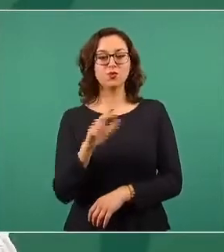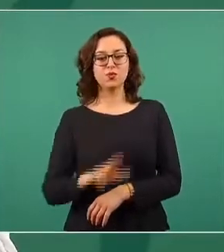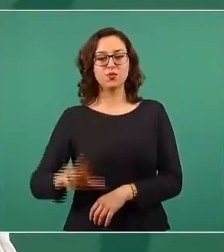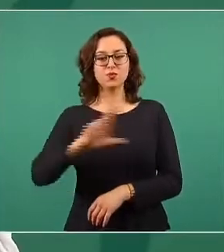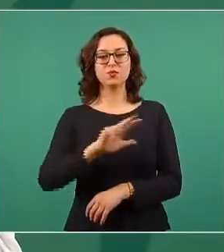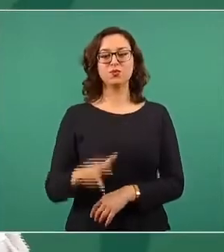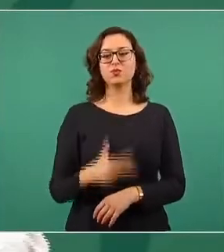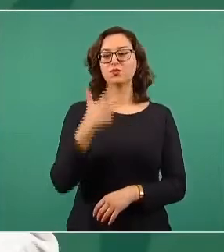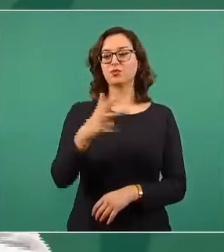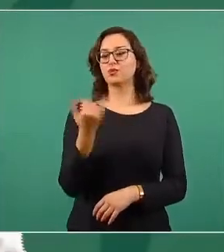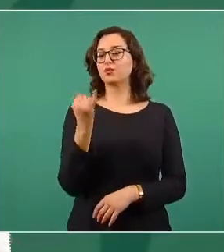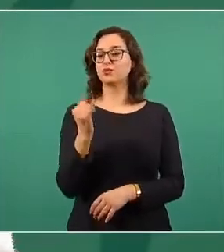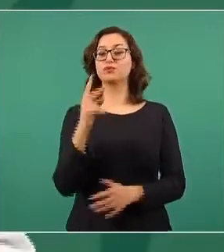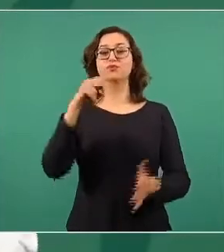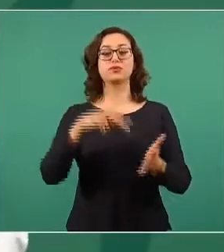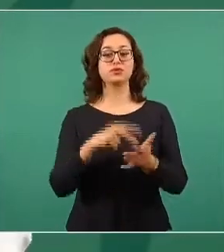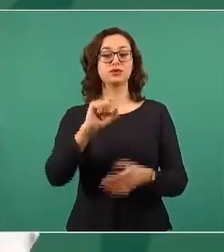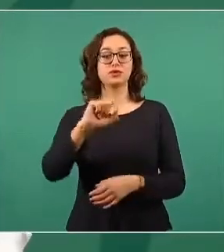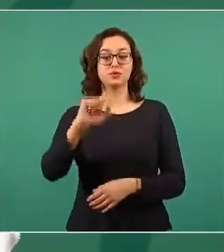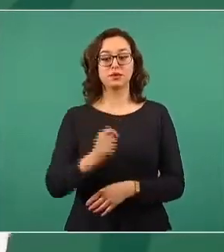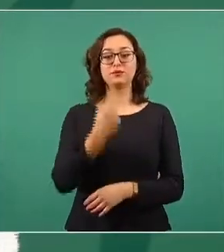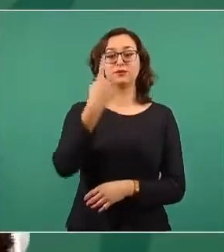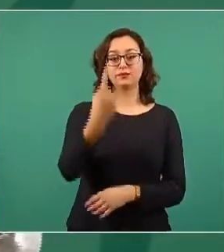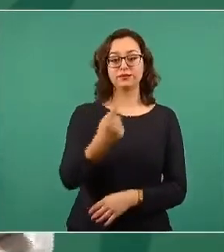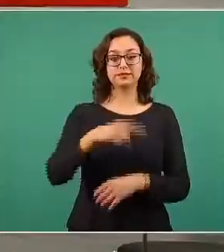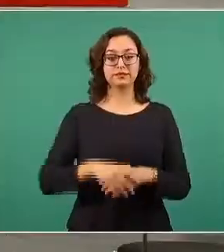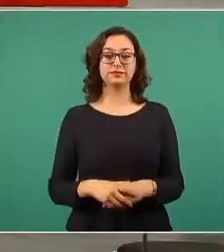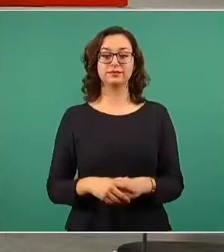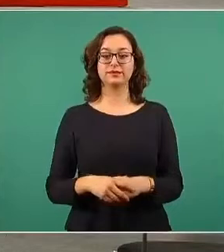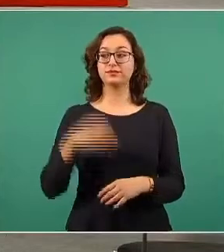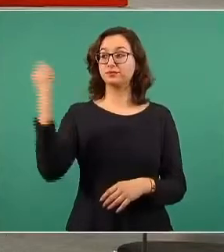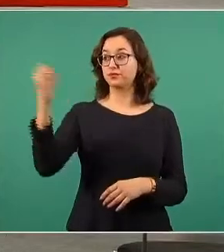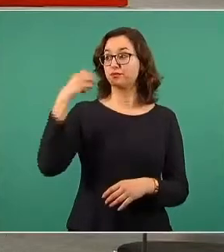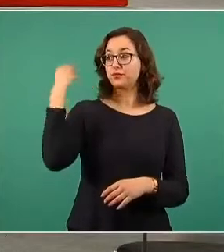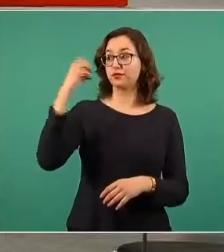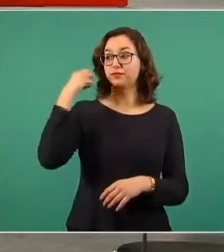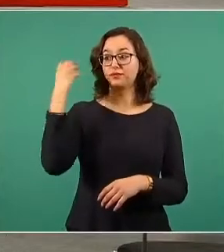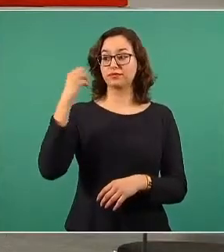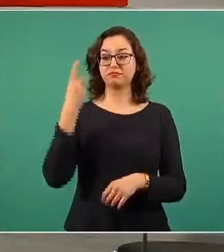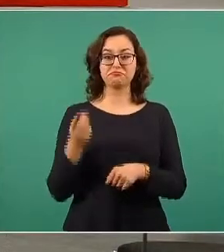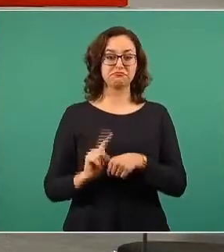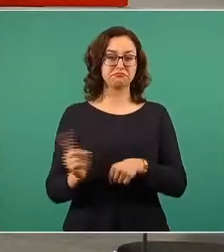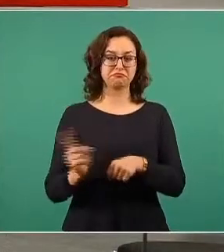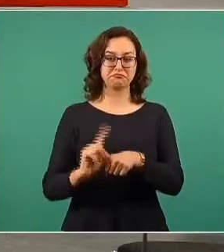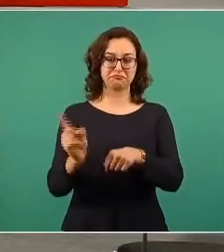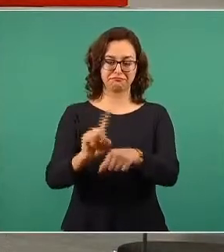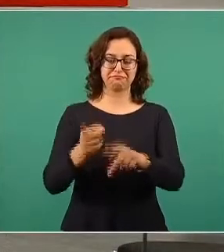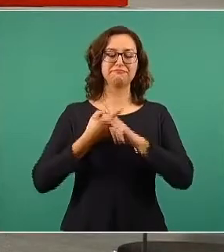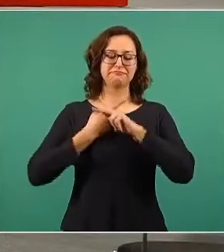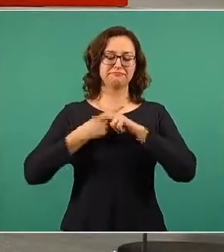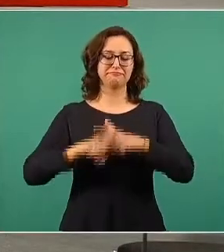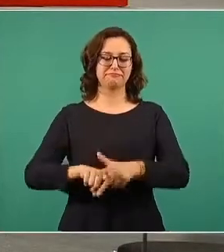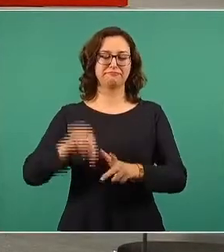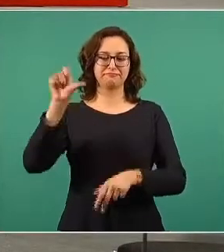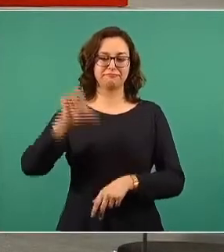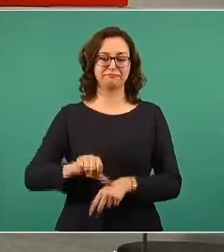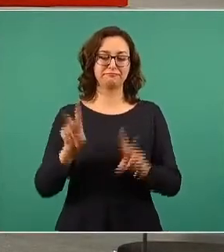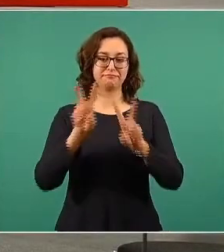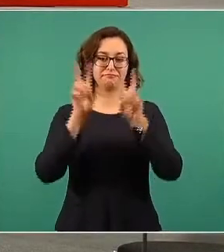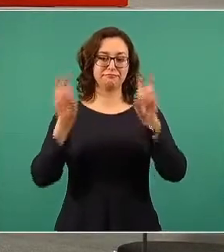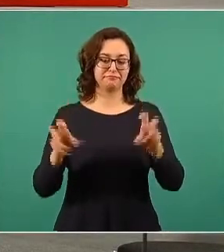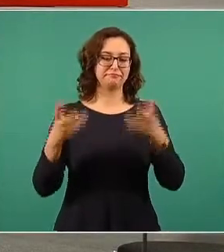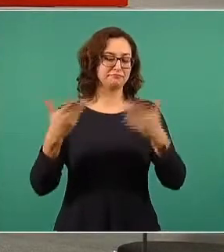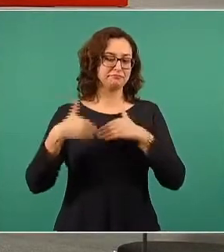2021. Vamos a iniciar la conferencia de prensa diaria sobre COVID-19, la pandemia causada por el coronavirus